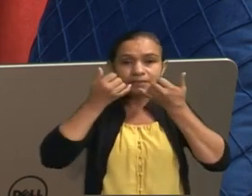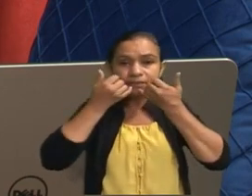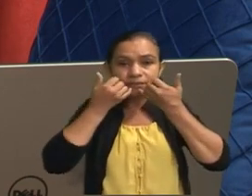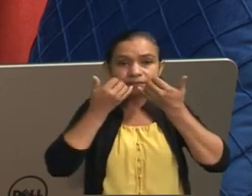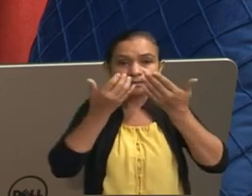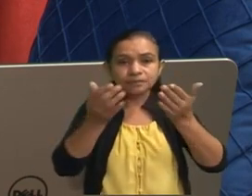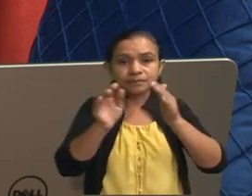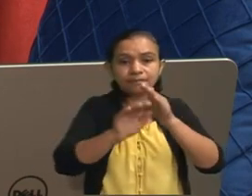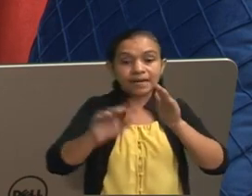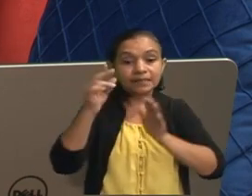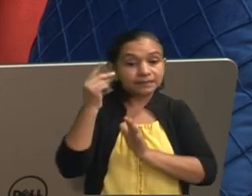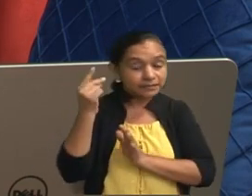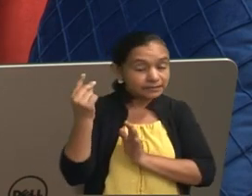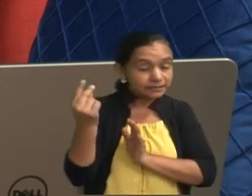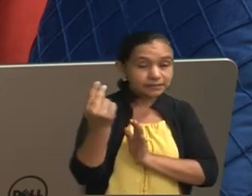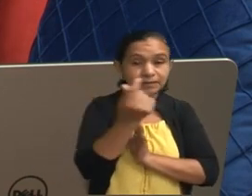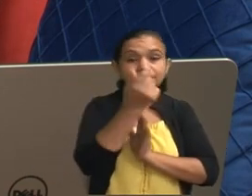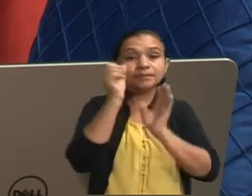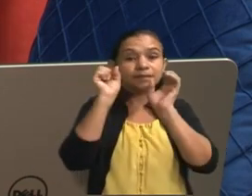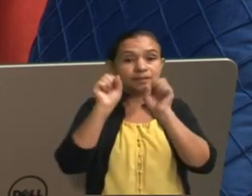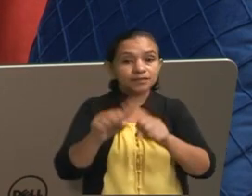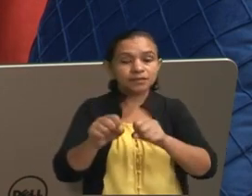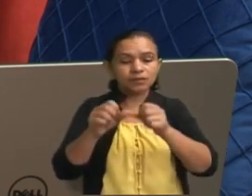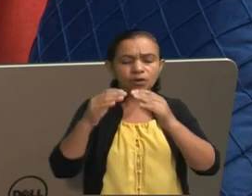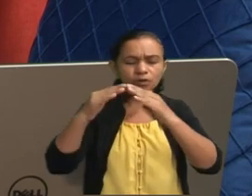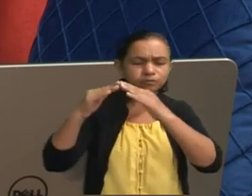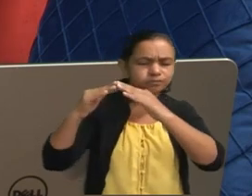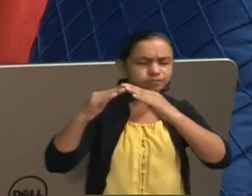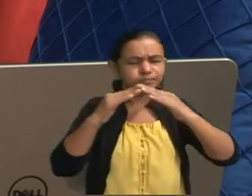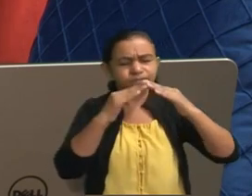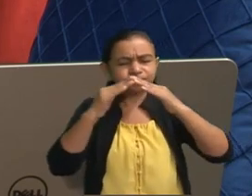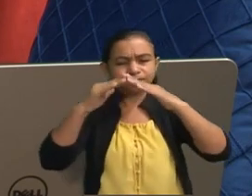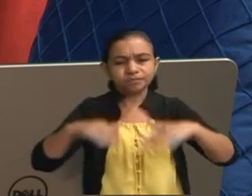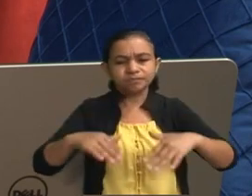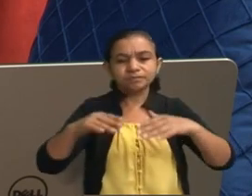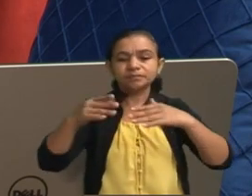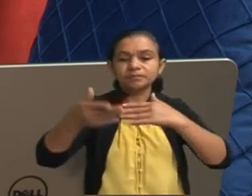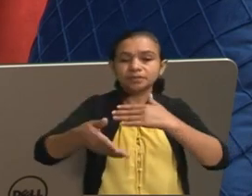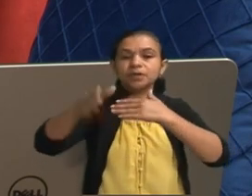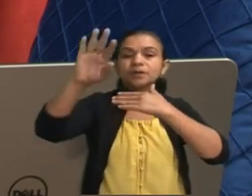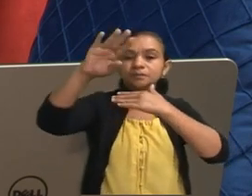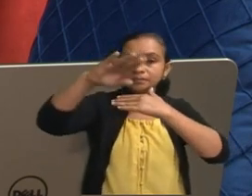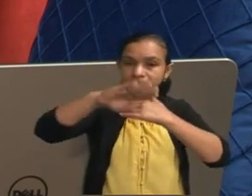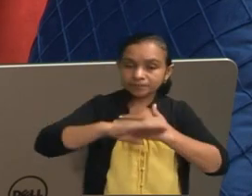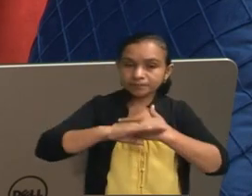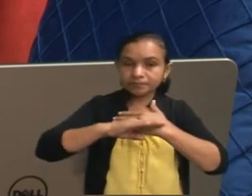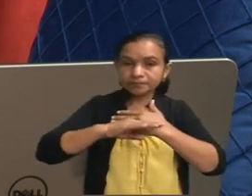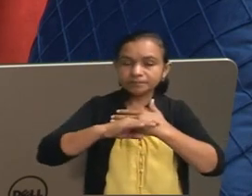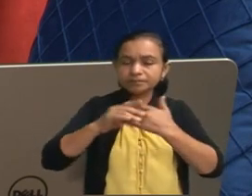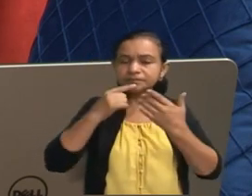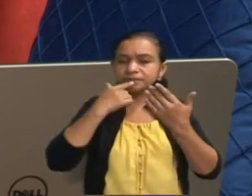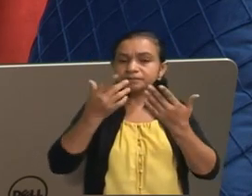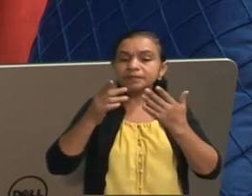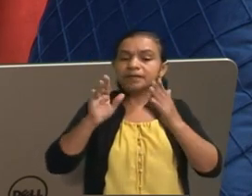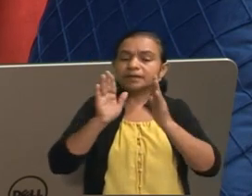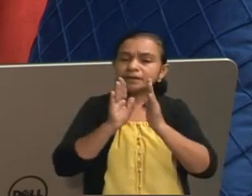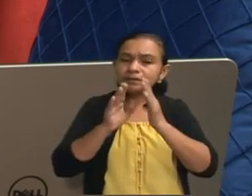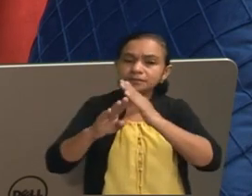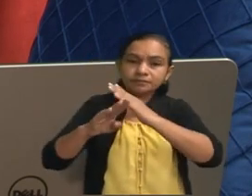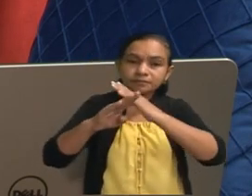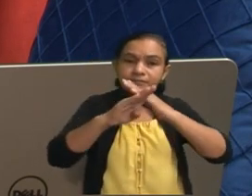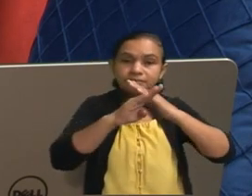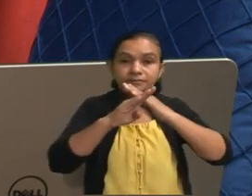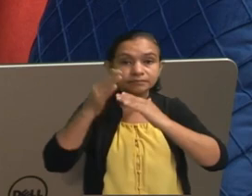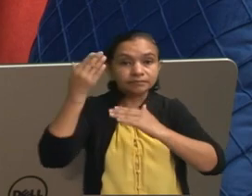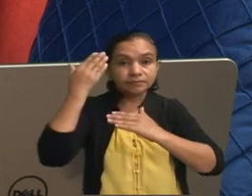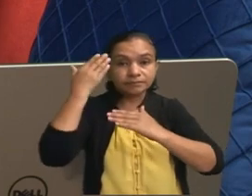más rápido posible sobre el terremoto, sobre el tsunami. Para evitar, bueno,